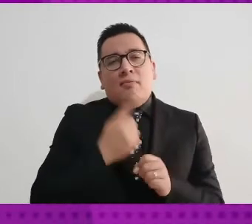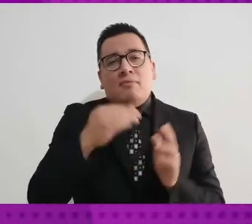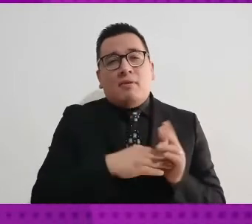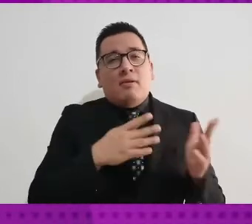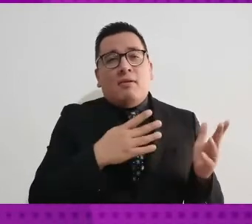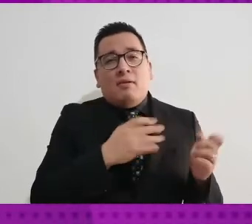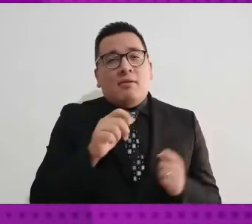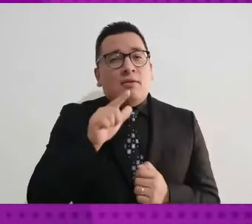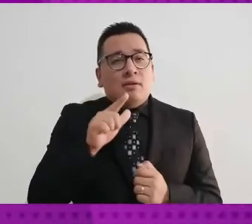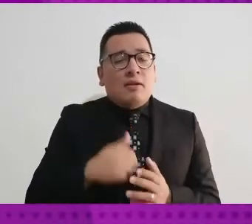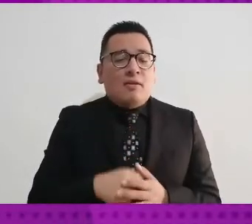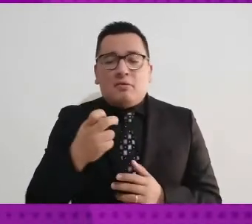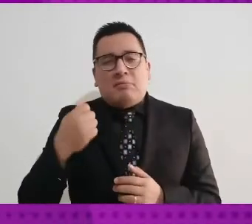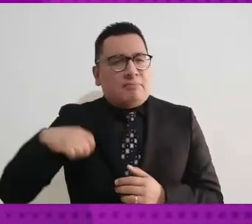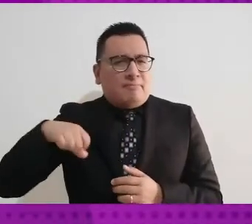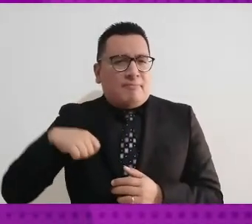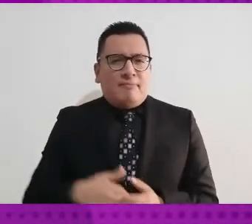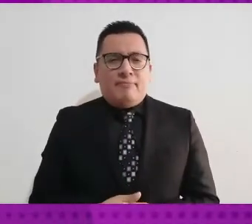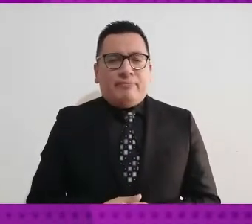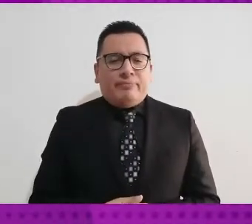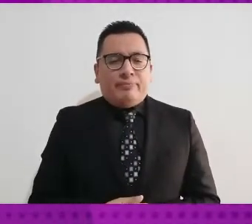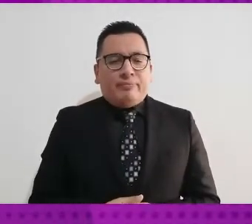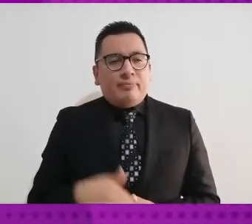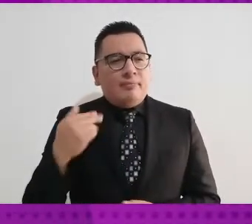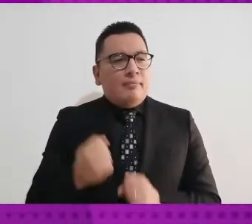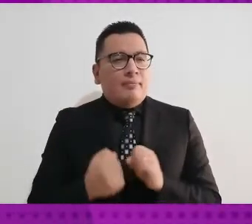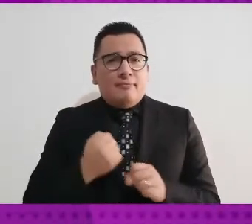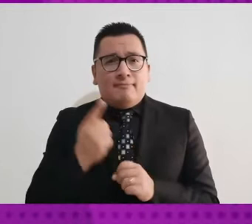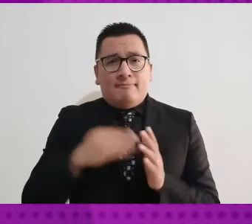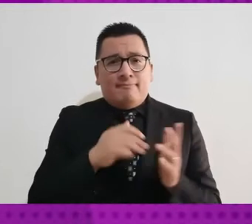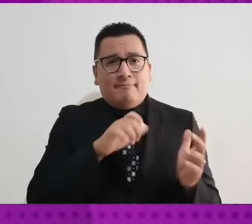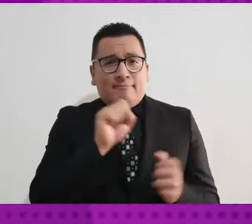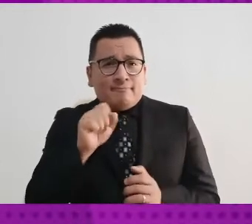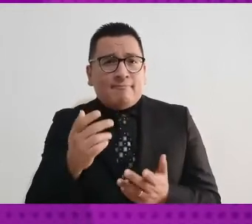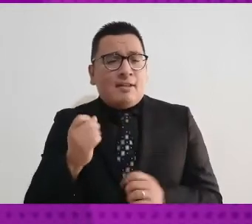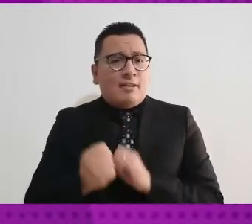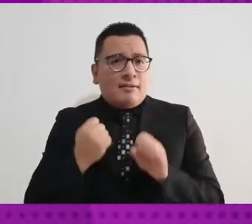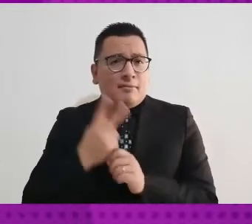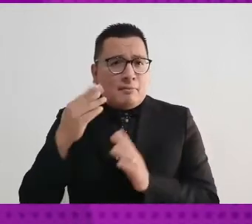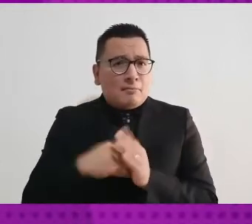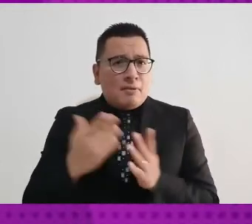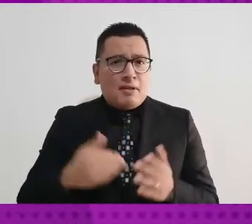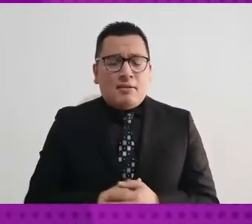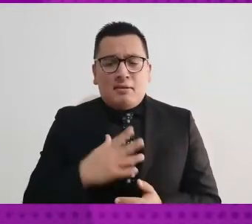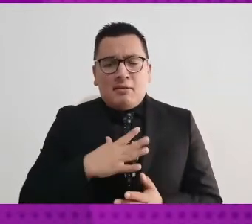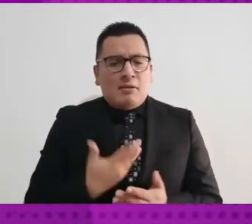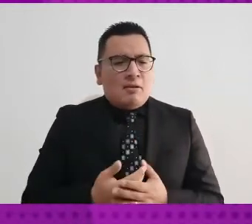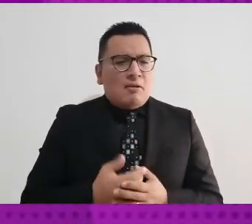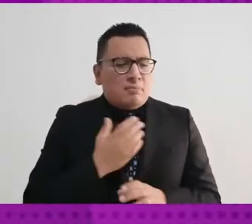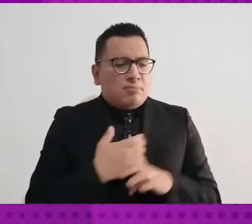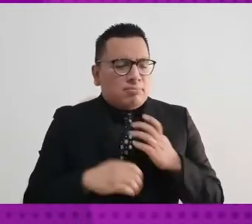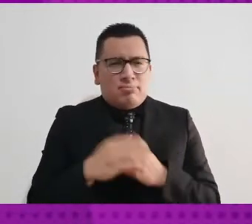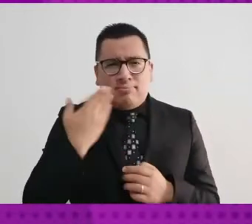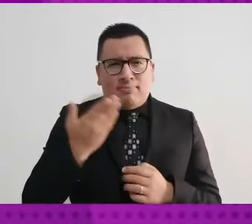del 1909, en fin, de los 60, de la década del 2000? ¿Cuáles eran los emblemas de